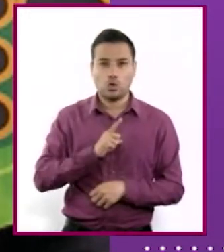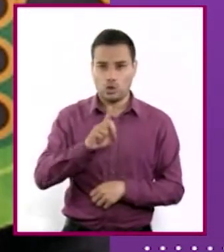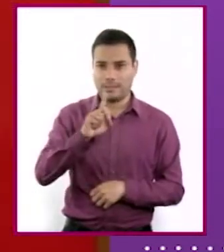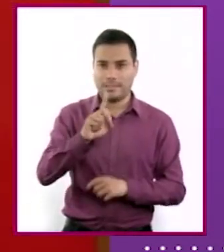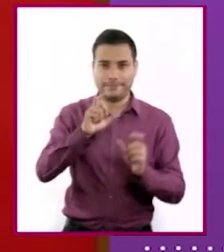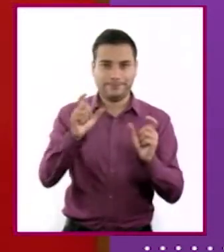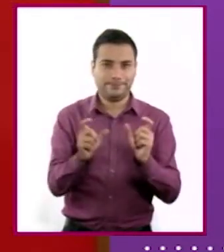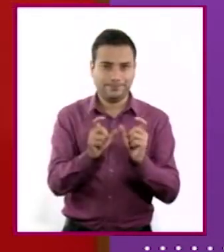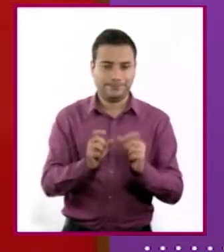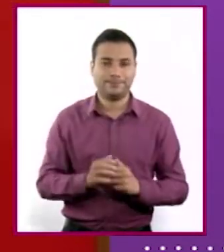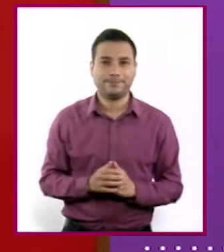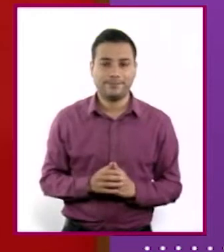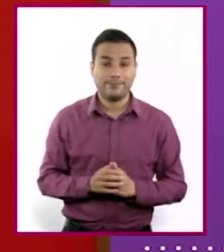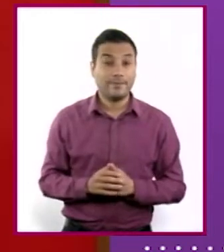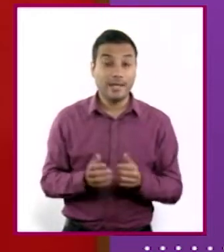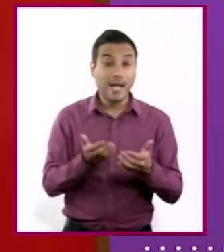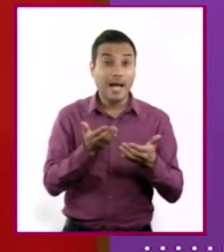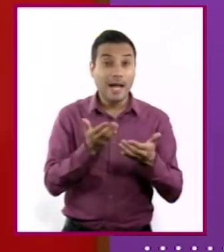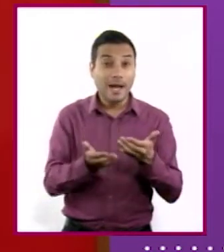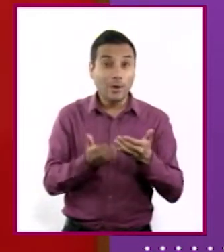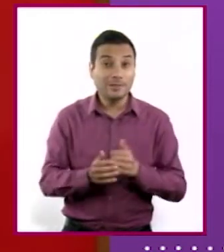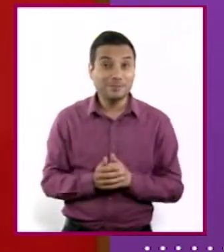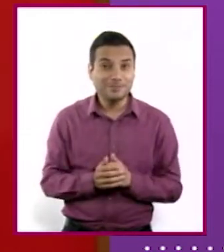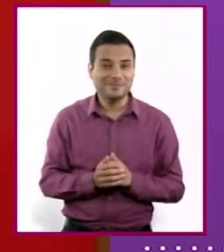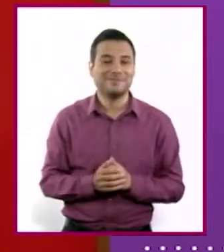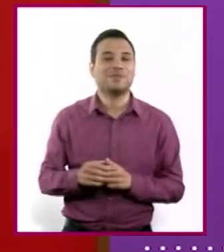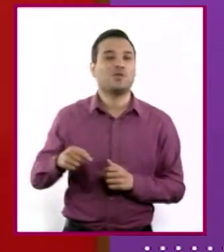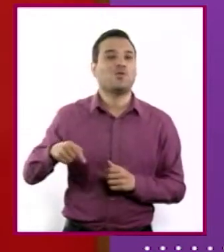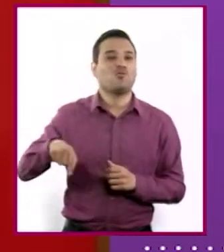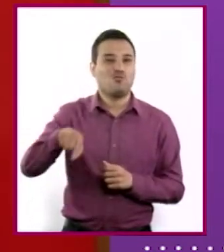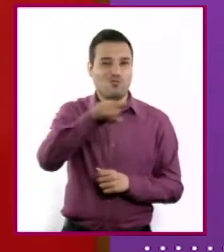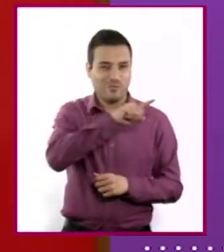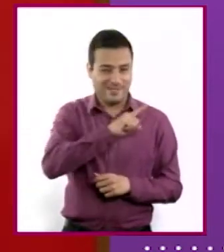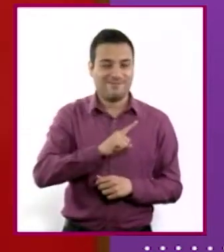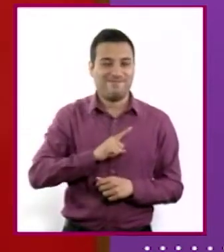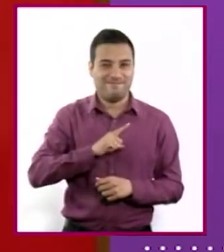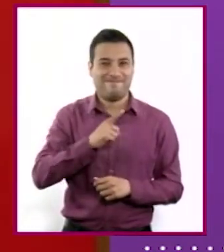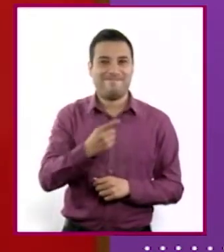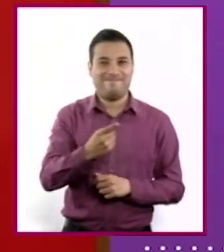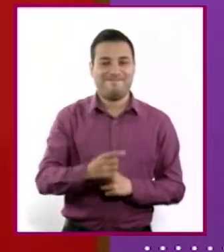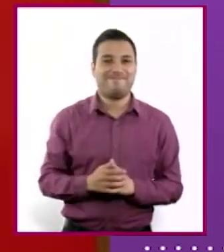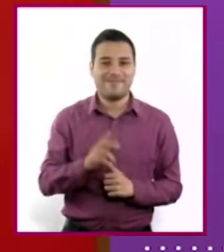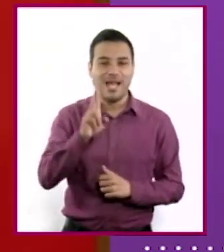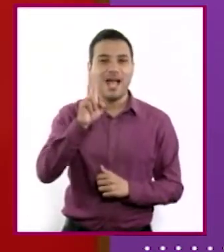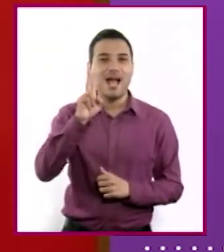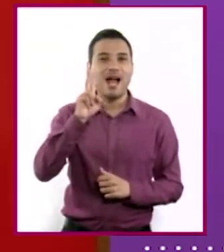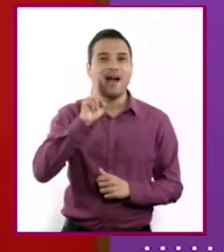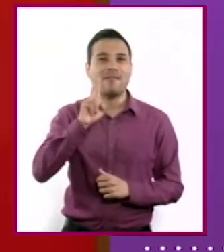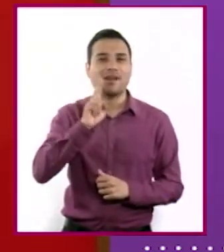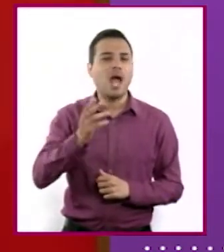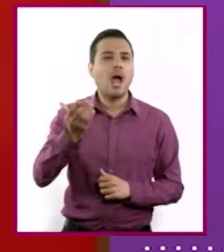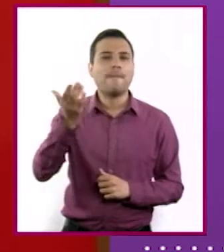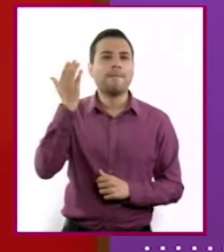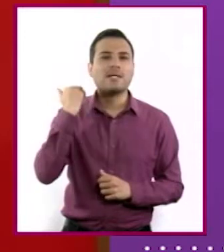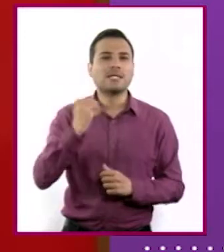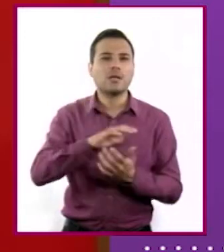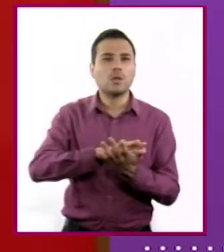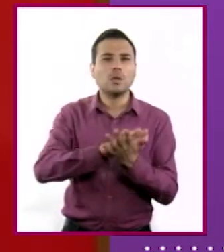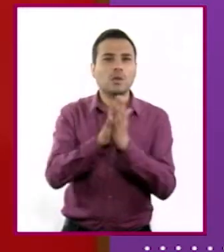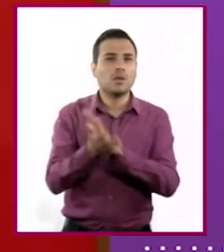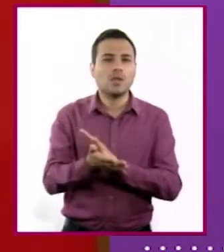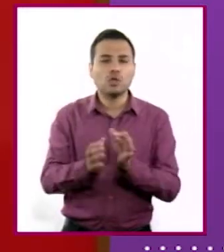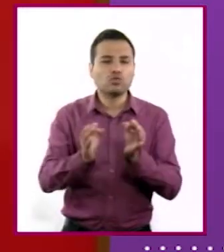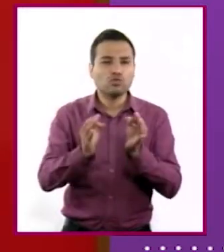D. Ahora, es turno de ustedes. Deben escribir la forma en pasado de los siguientes